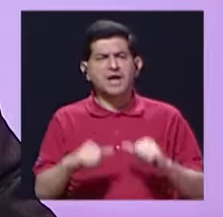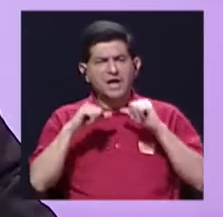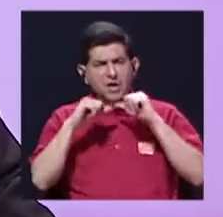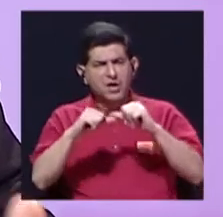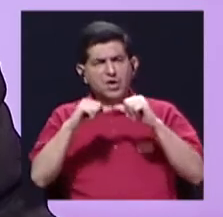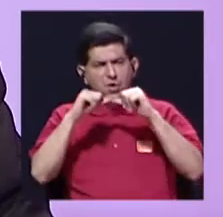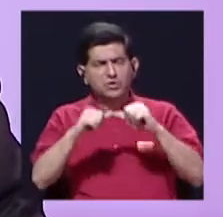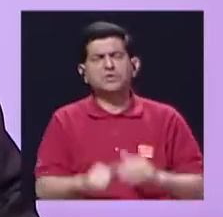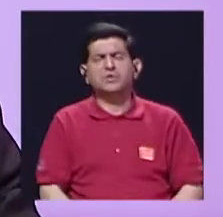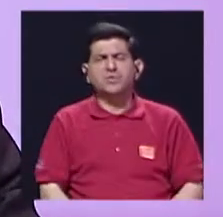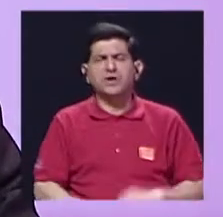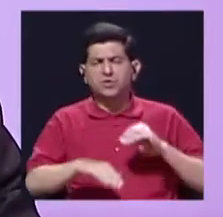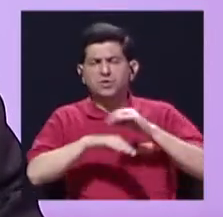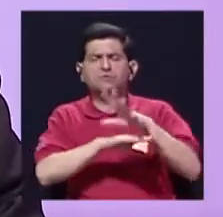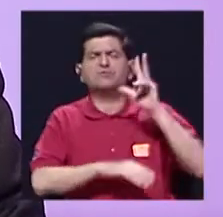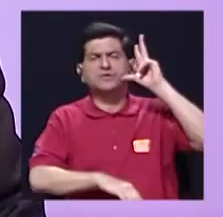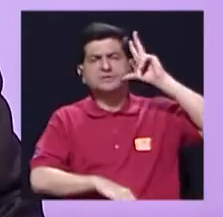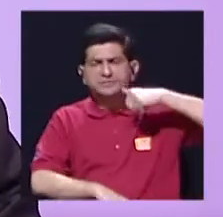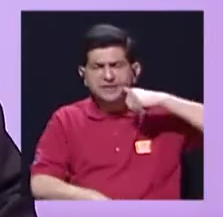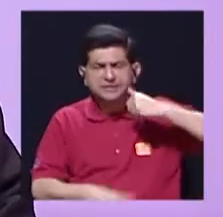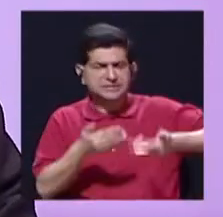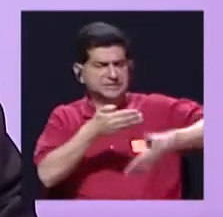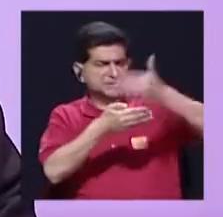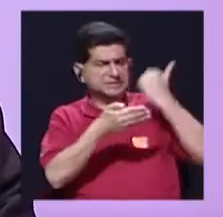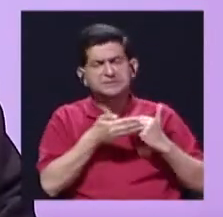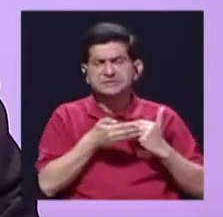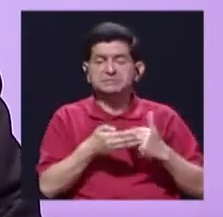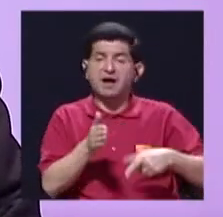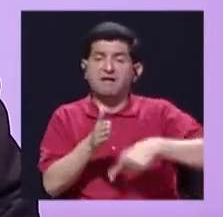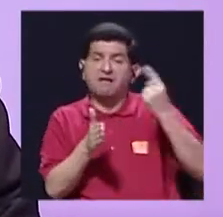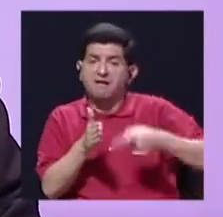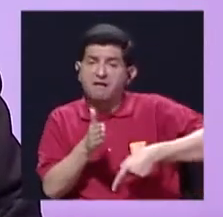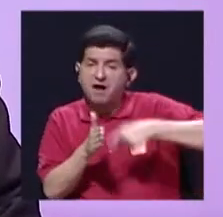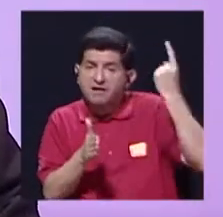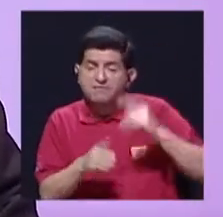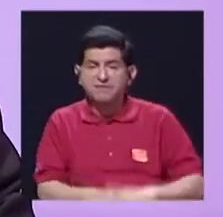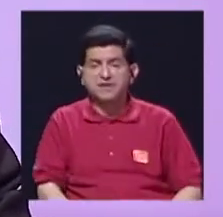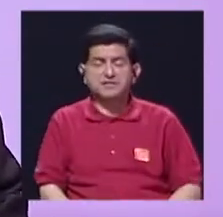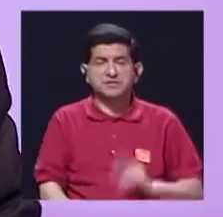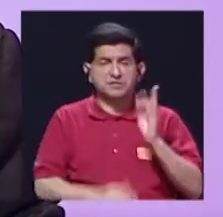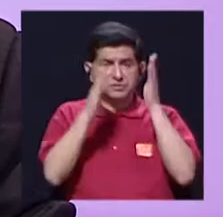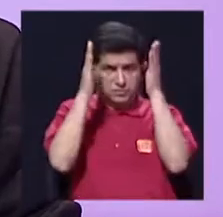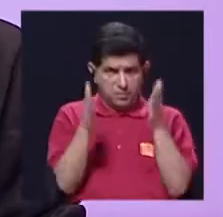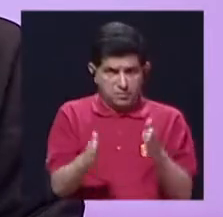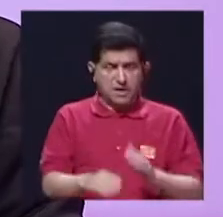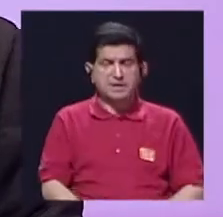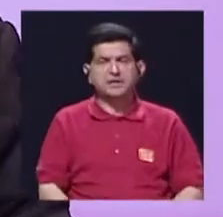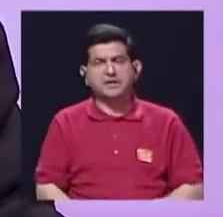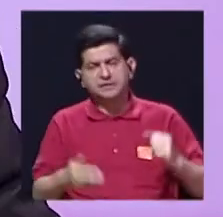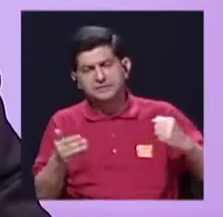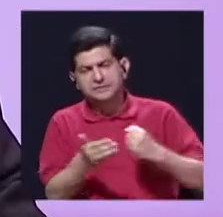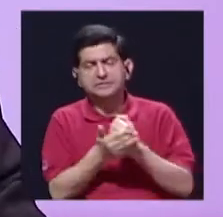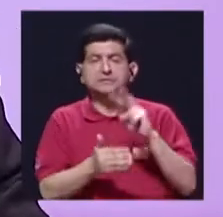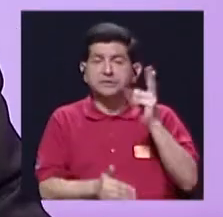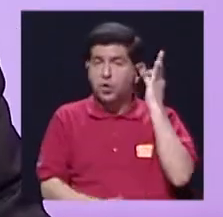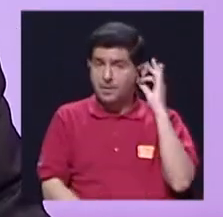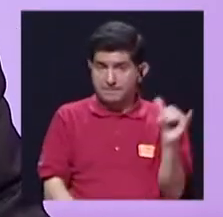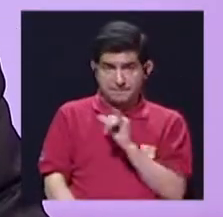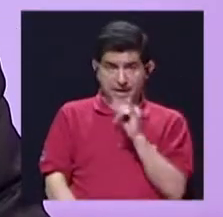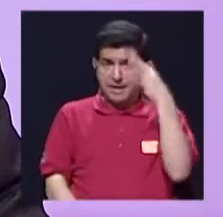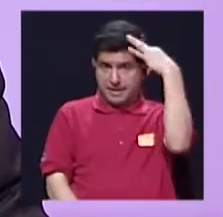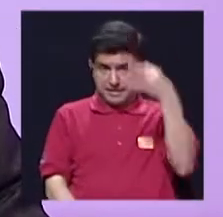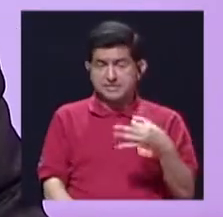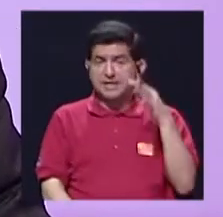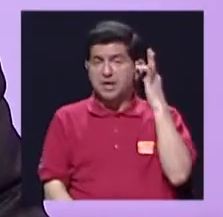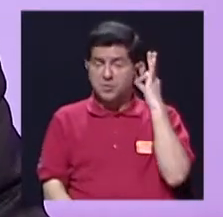viviendo de machismos pasados, en donde a veces muchos compañeros, y por desgracia compañeras, creen